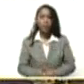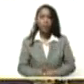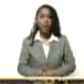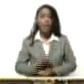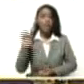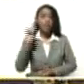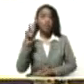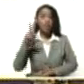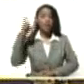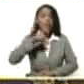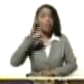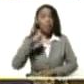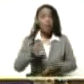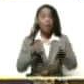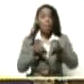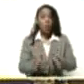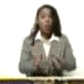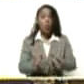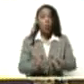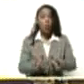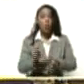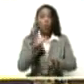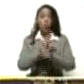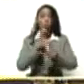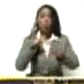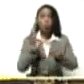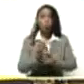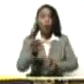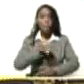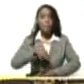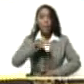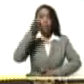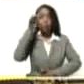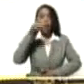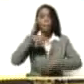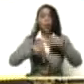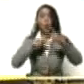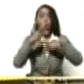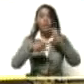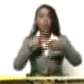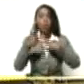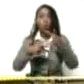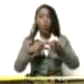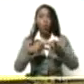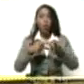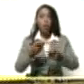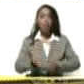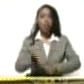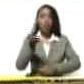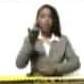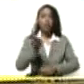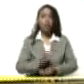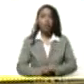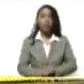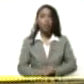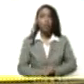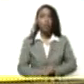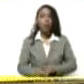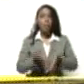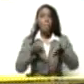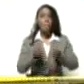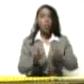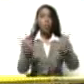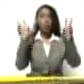Venezuela necesita un renacimiento cultural, espiritual, político, identitario, un